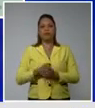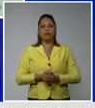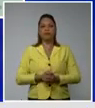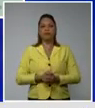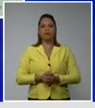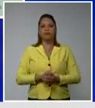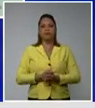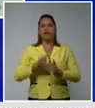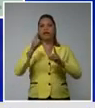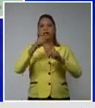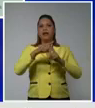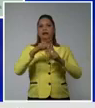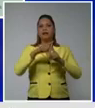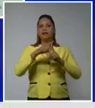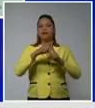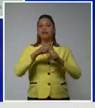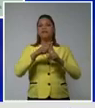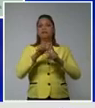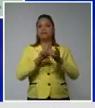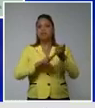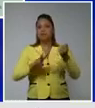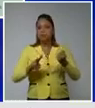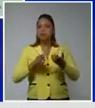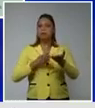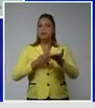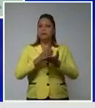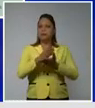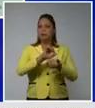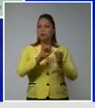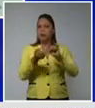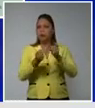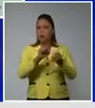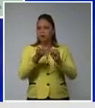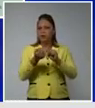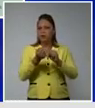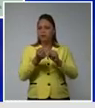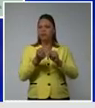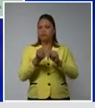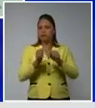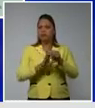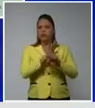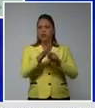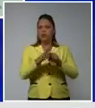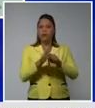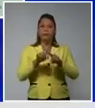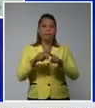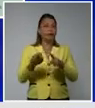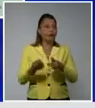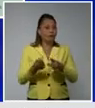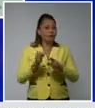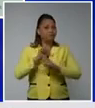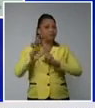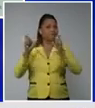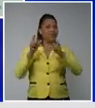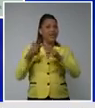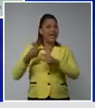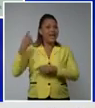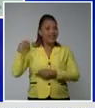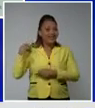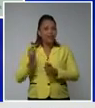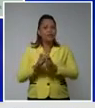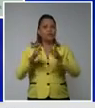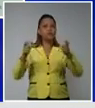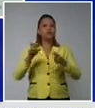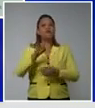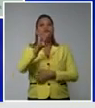Las Tunas, provincia que ha mantenido un control de la enfermedad, pero ojo, ayer incrementó 9 casos